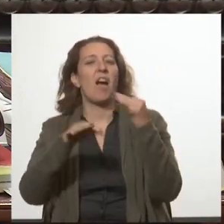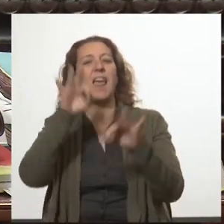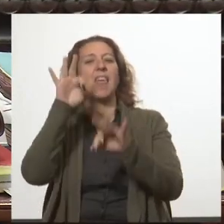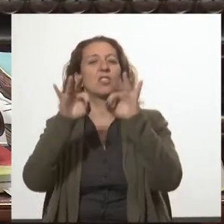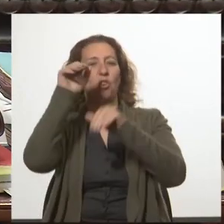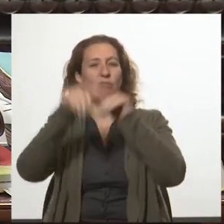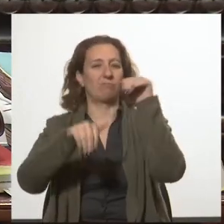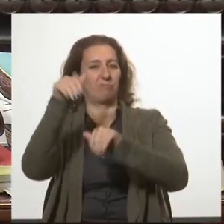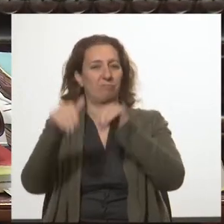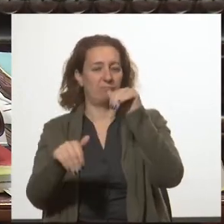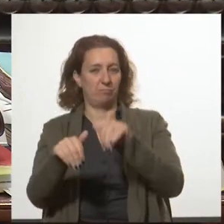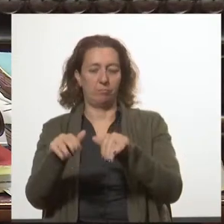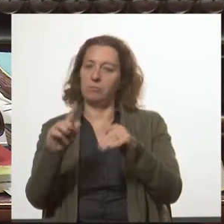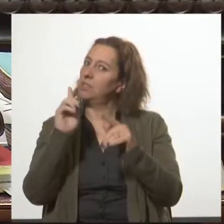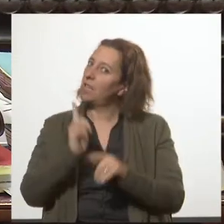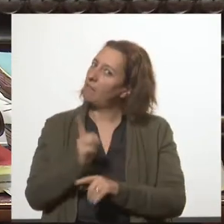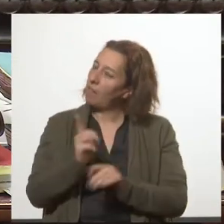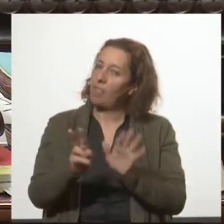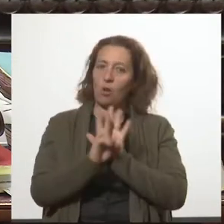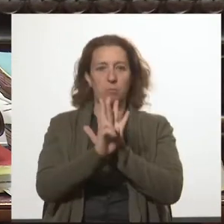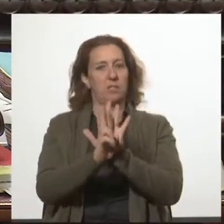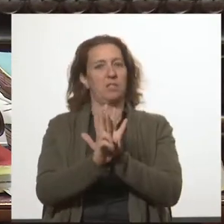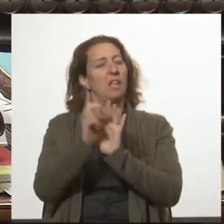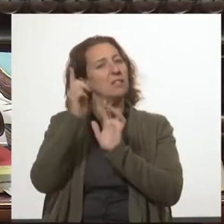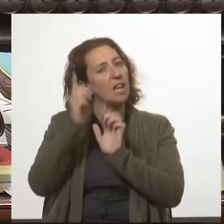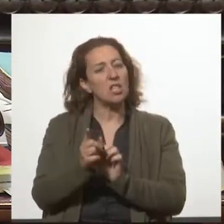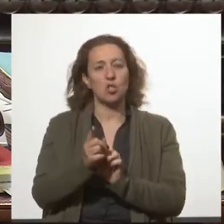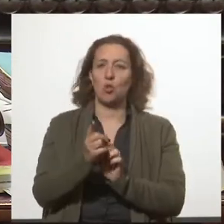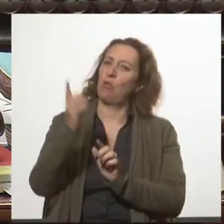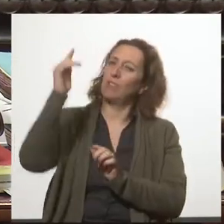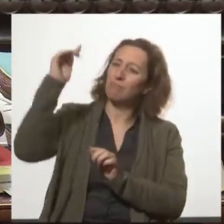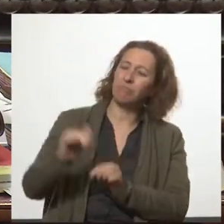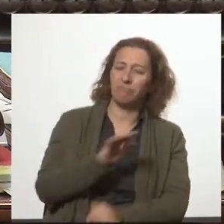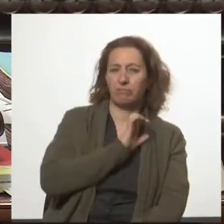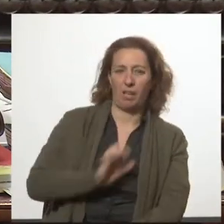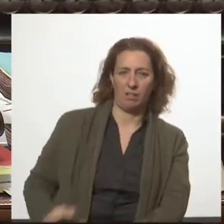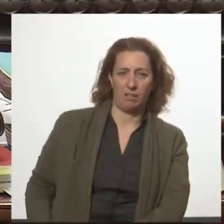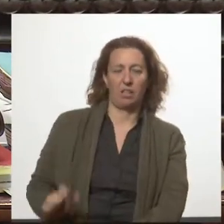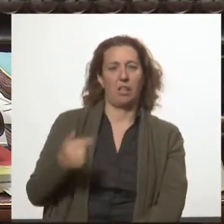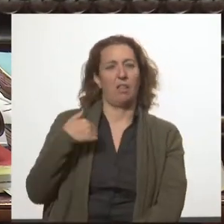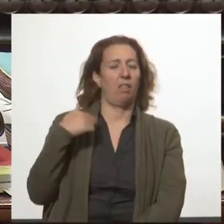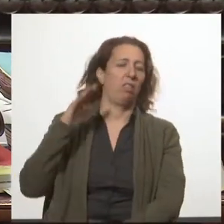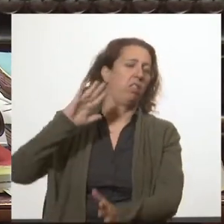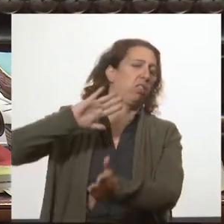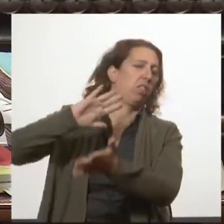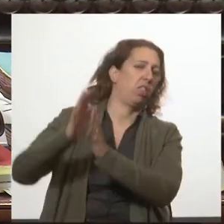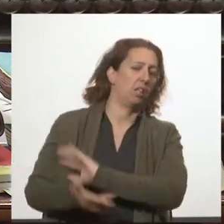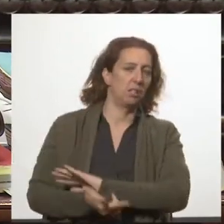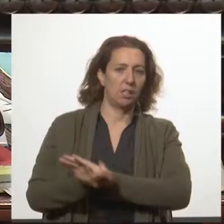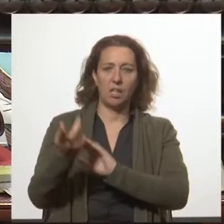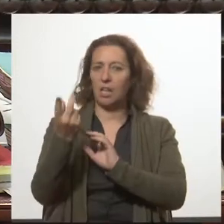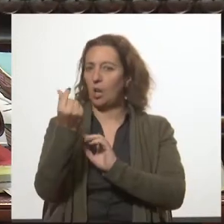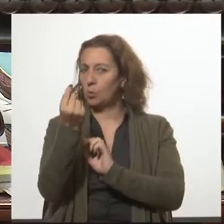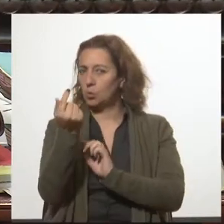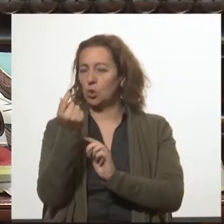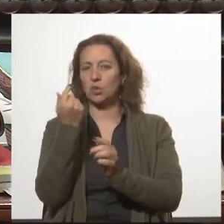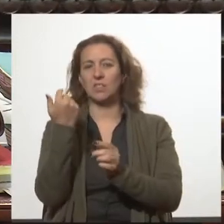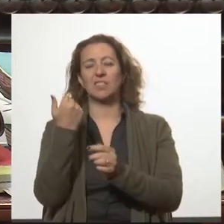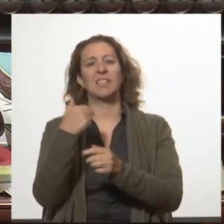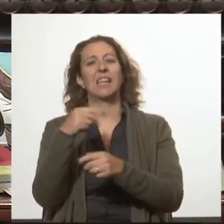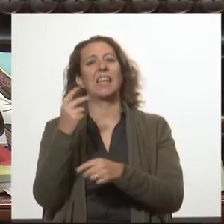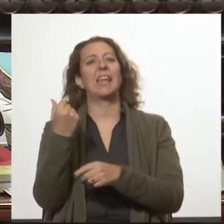representantes lo que desprestigia al estado es la gestión de dilapidación de recursos y dineros públicos